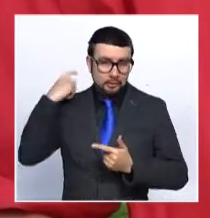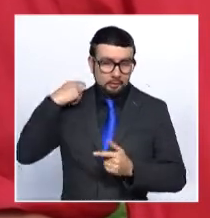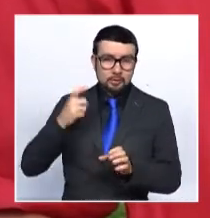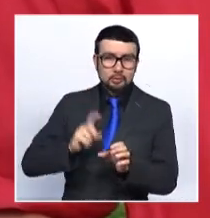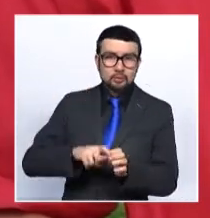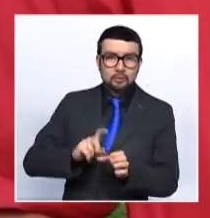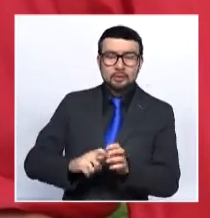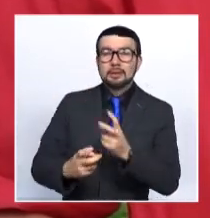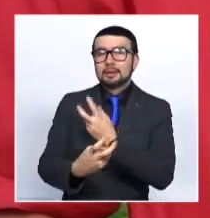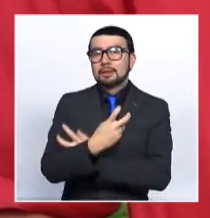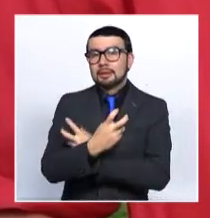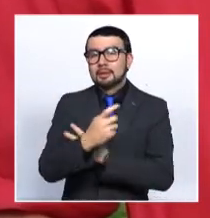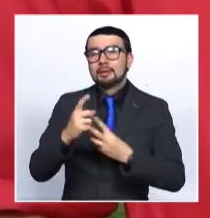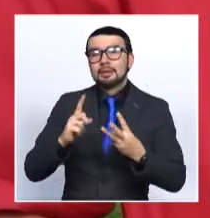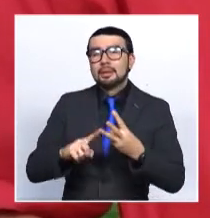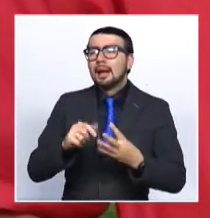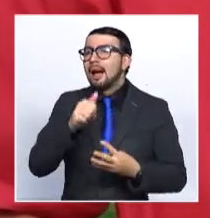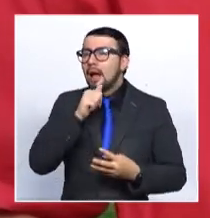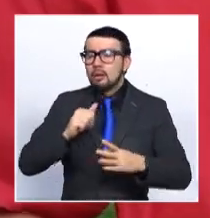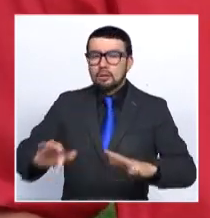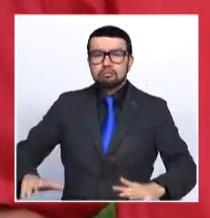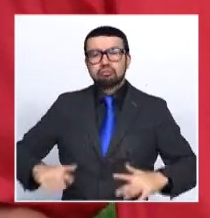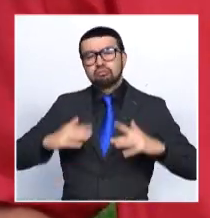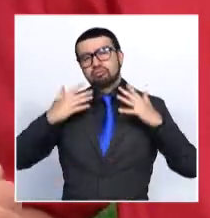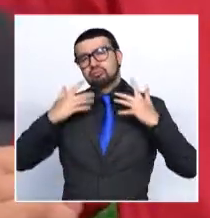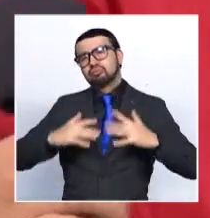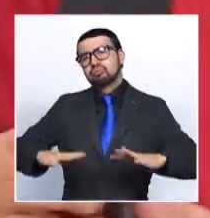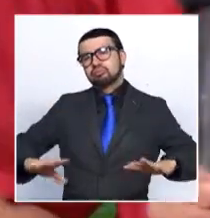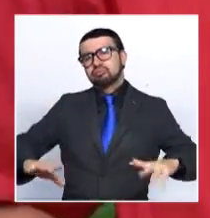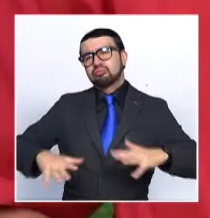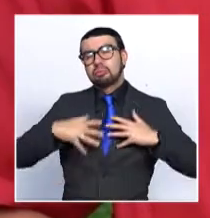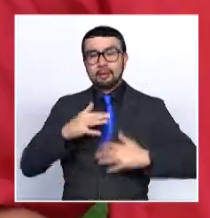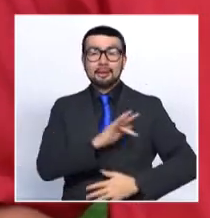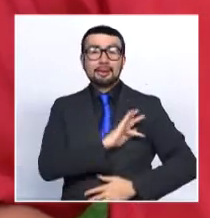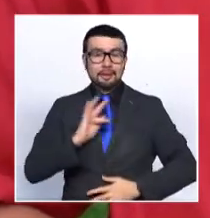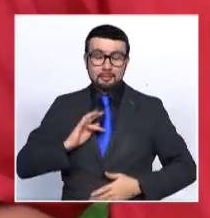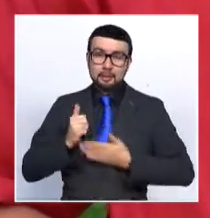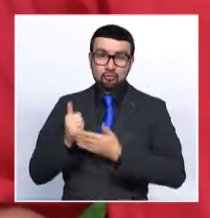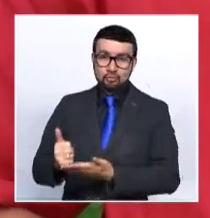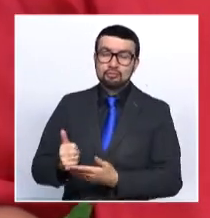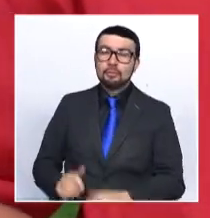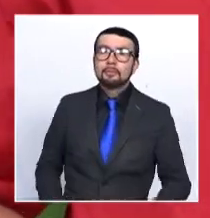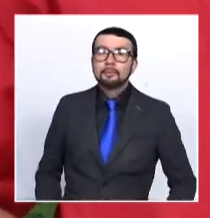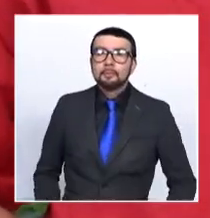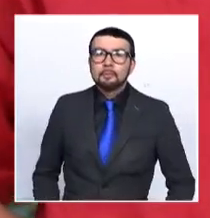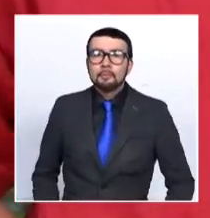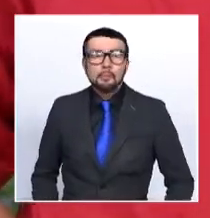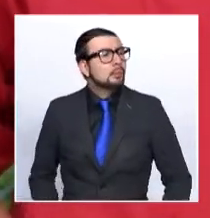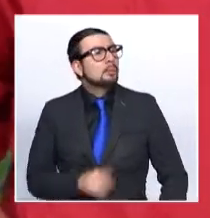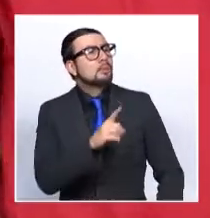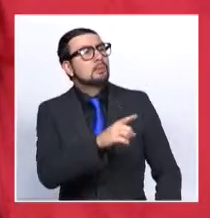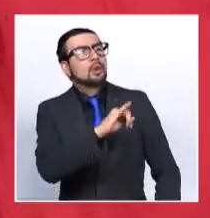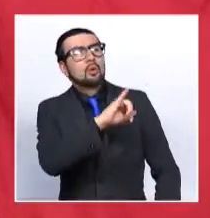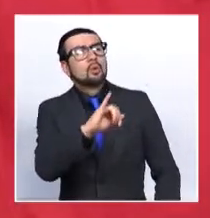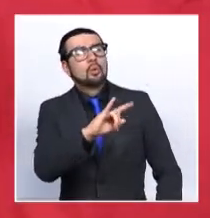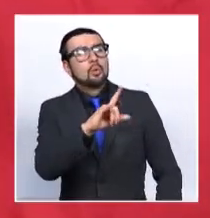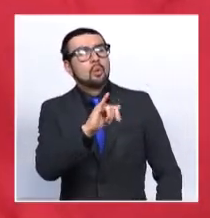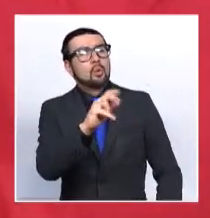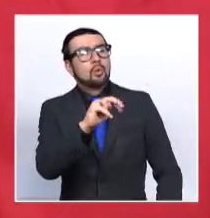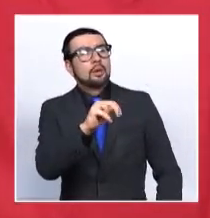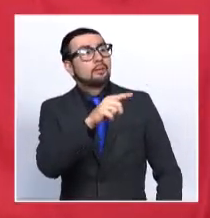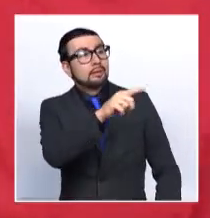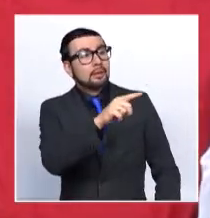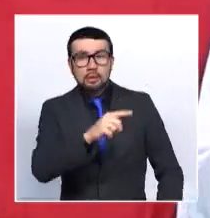la hidroterapia que ya es un complemento en esta parte. Una de las otras actividades que hace Julián Albeiro es que ha sido entrenador